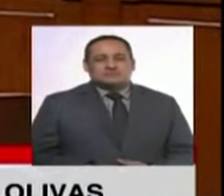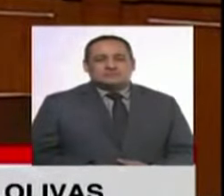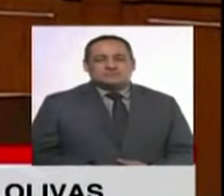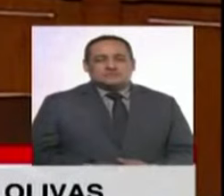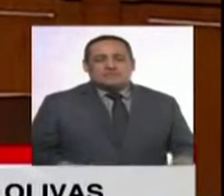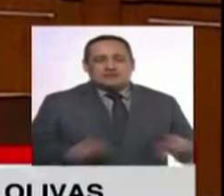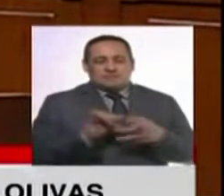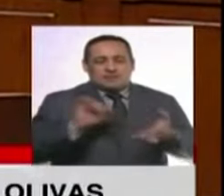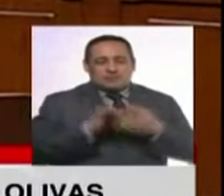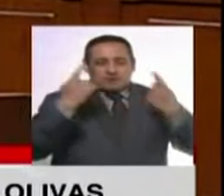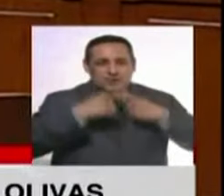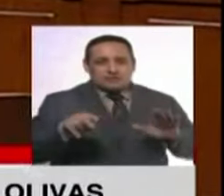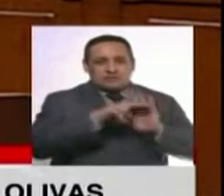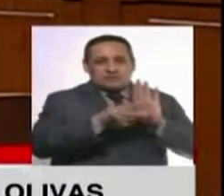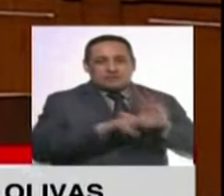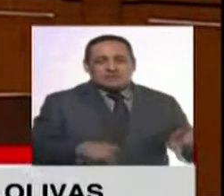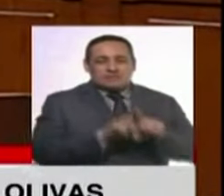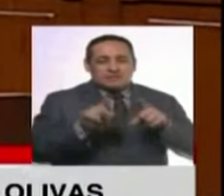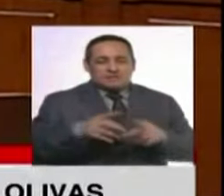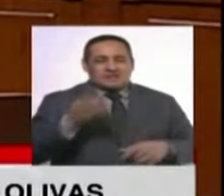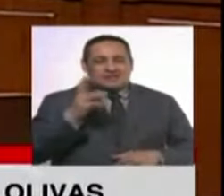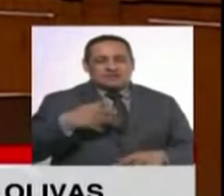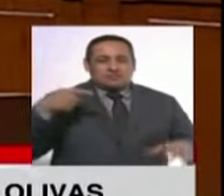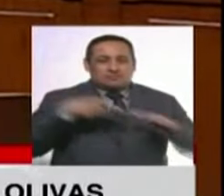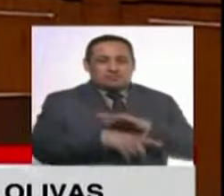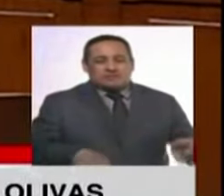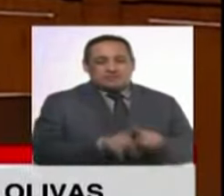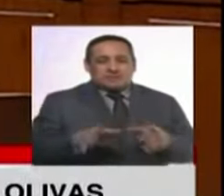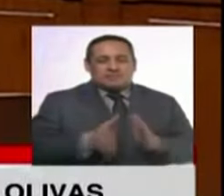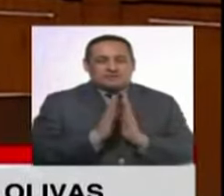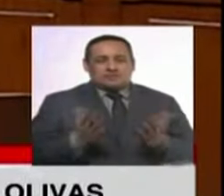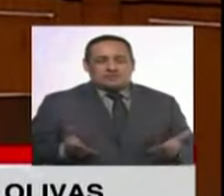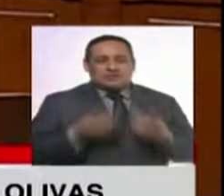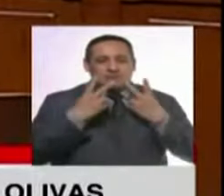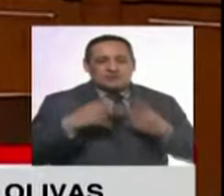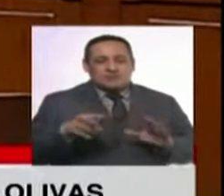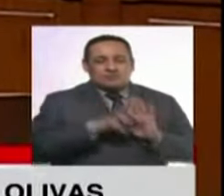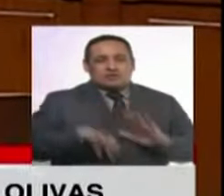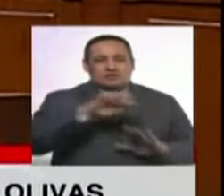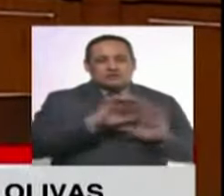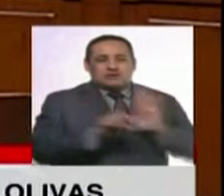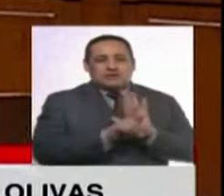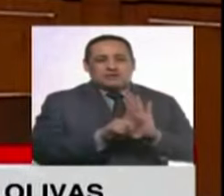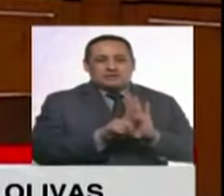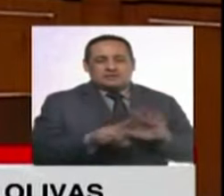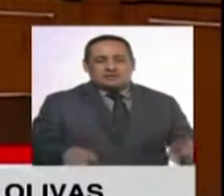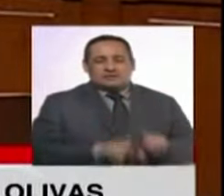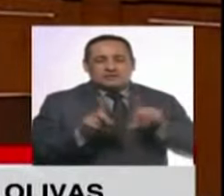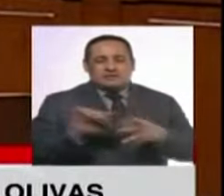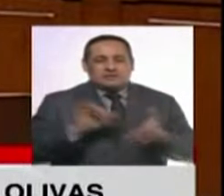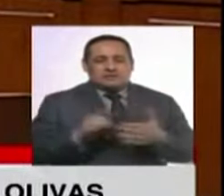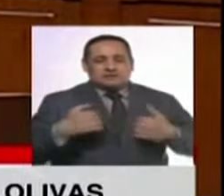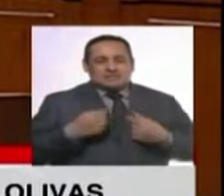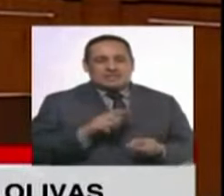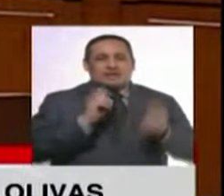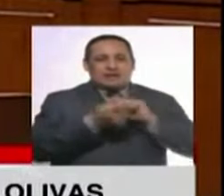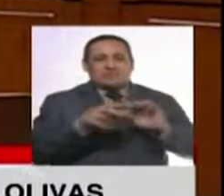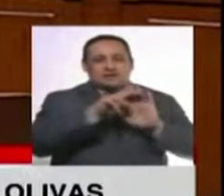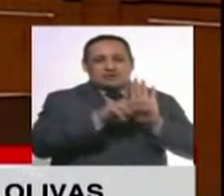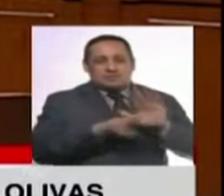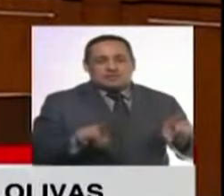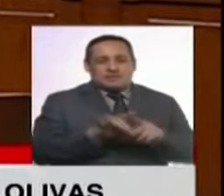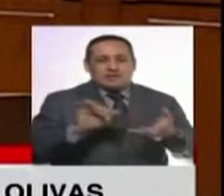con respecto también se ha pedido lo probé con proyecto de ley para que se cambie la Norma y